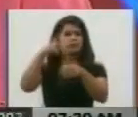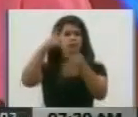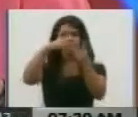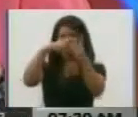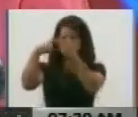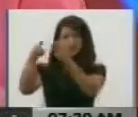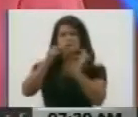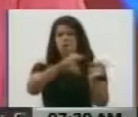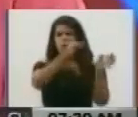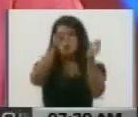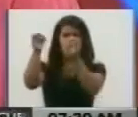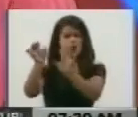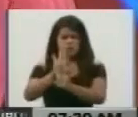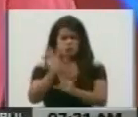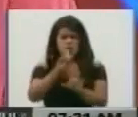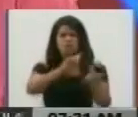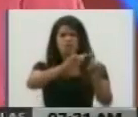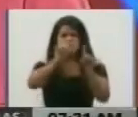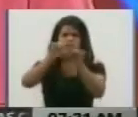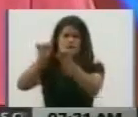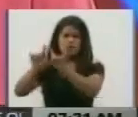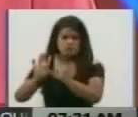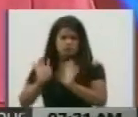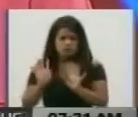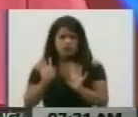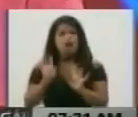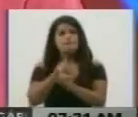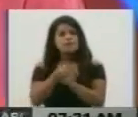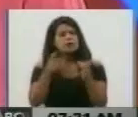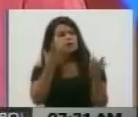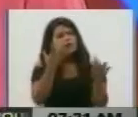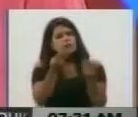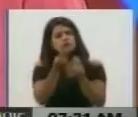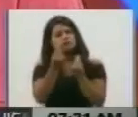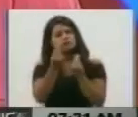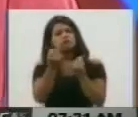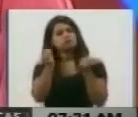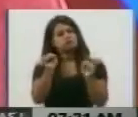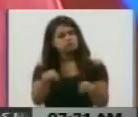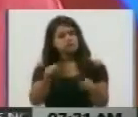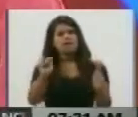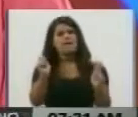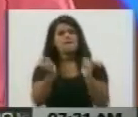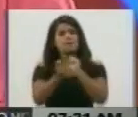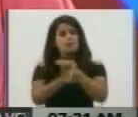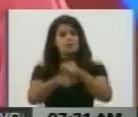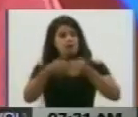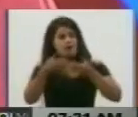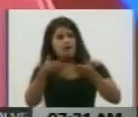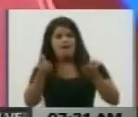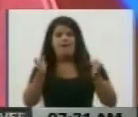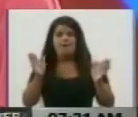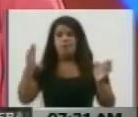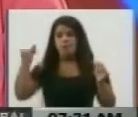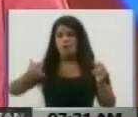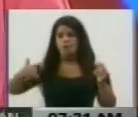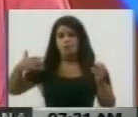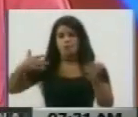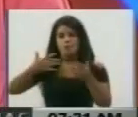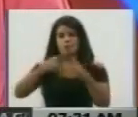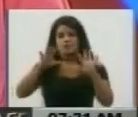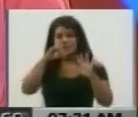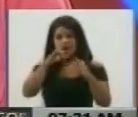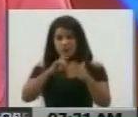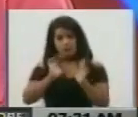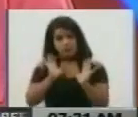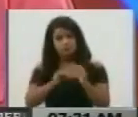unos nuevos aires de transformación, de reivindicación, se vinieron abriendo en el curso de la última década y